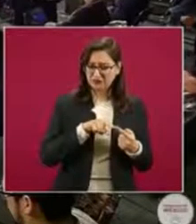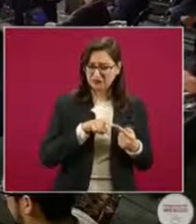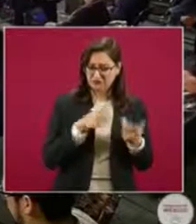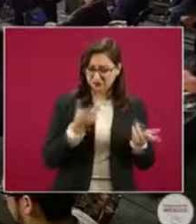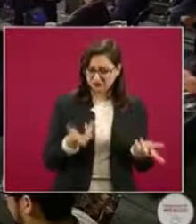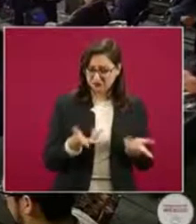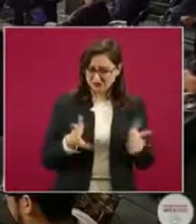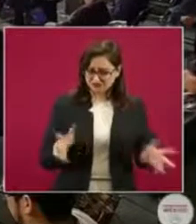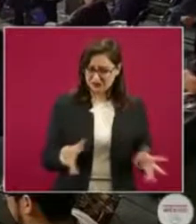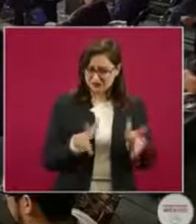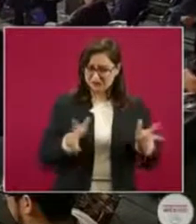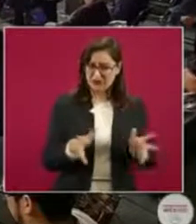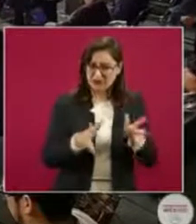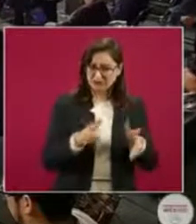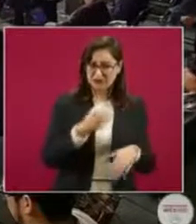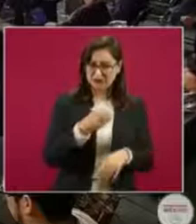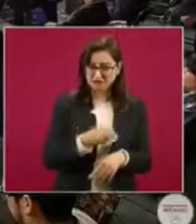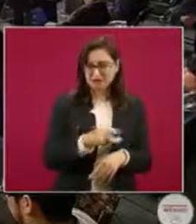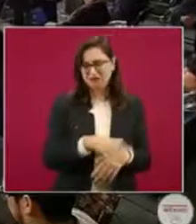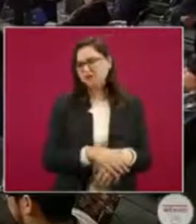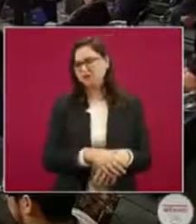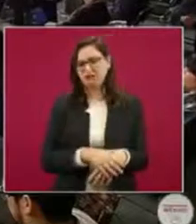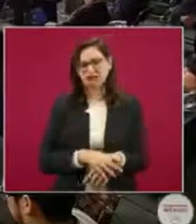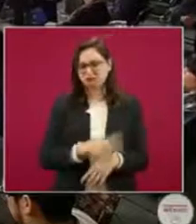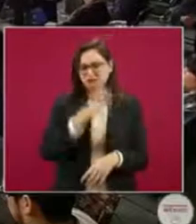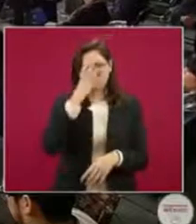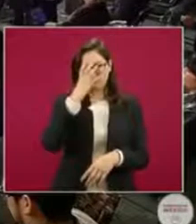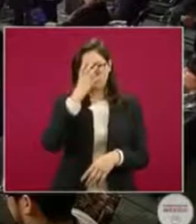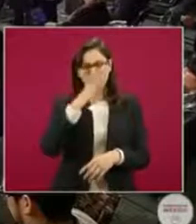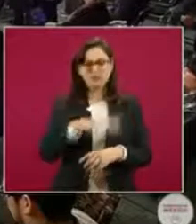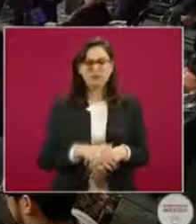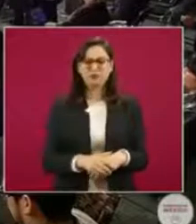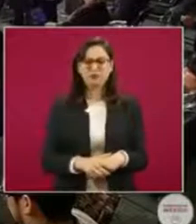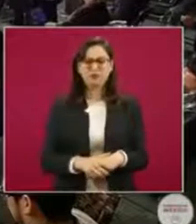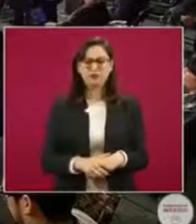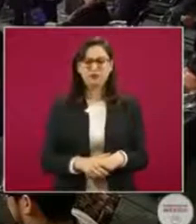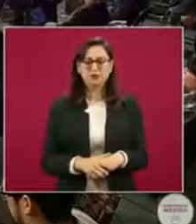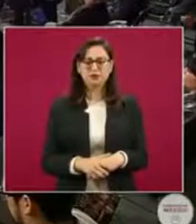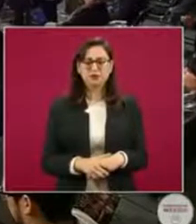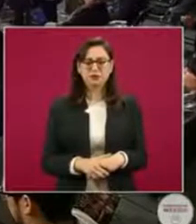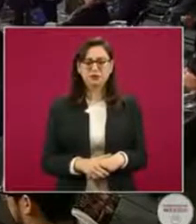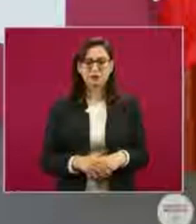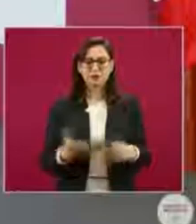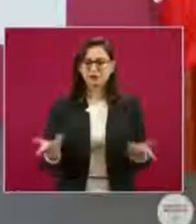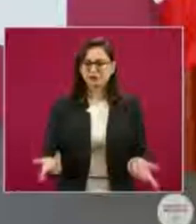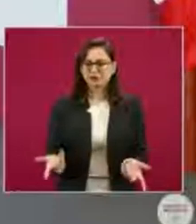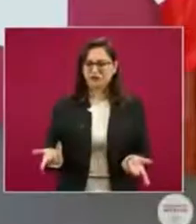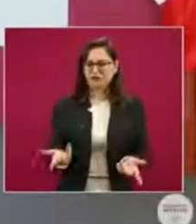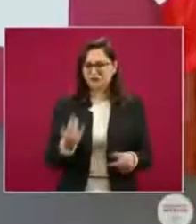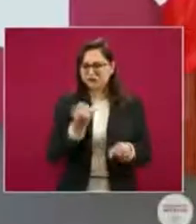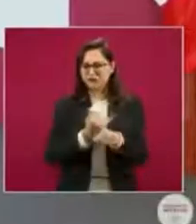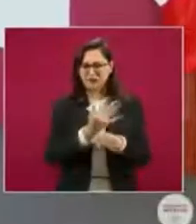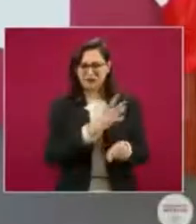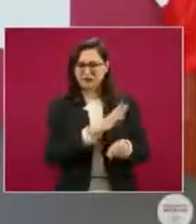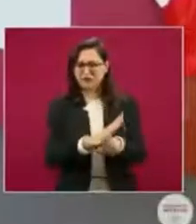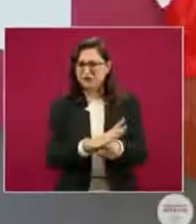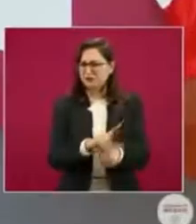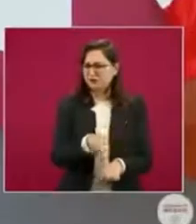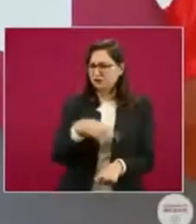Es una vergüenza que el salario en Guatemala, en